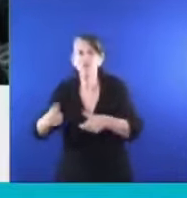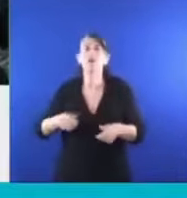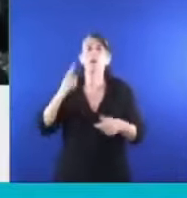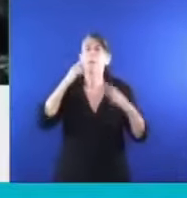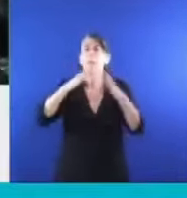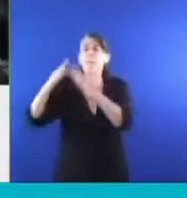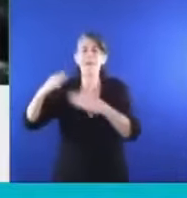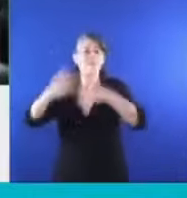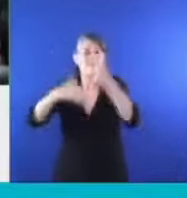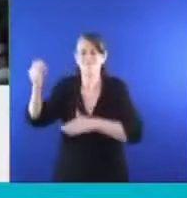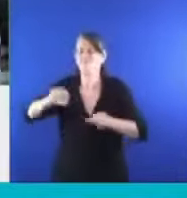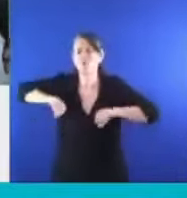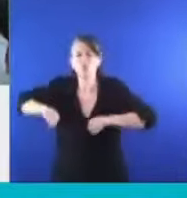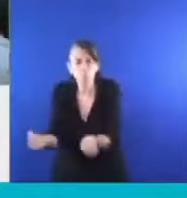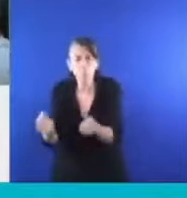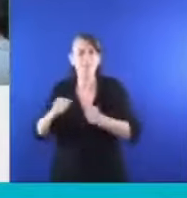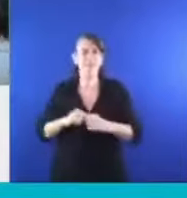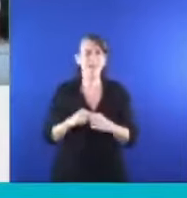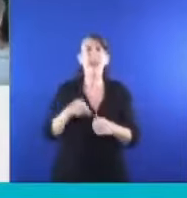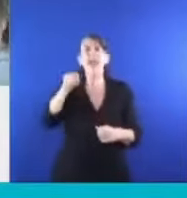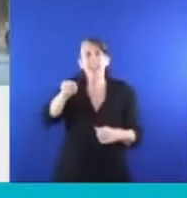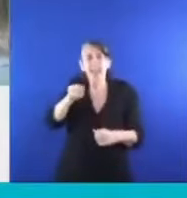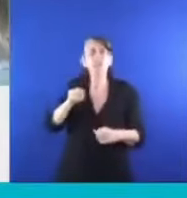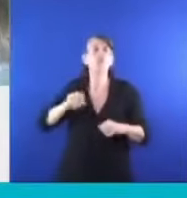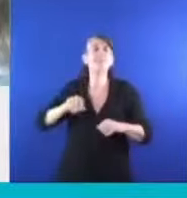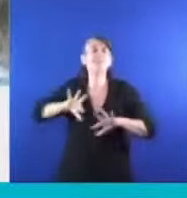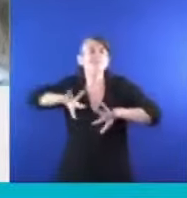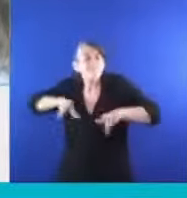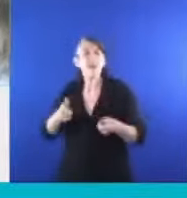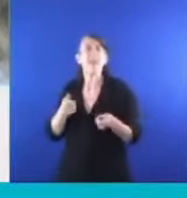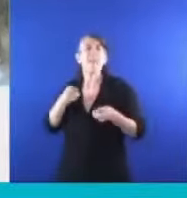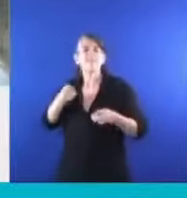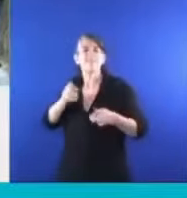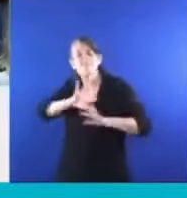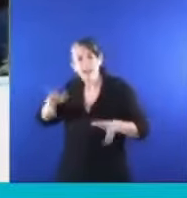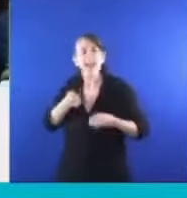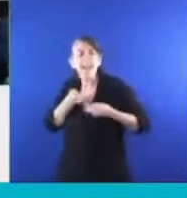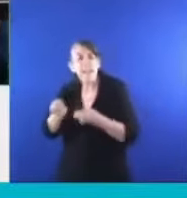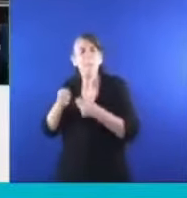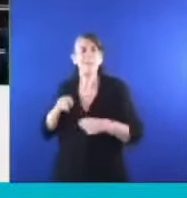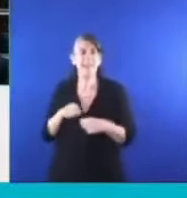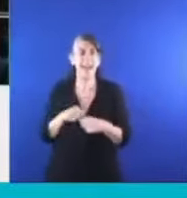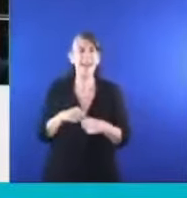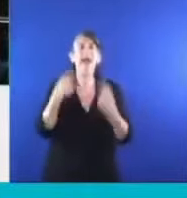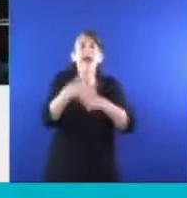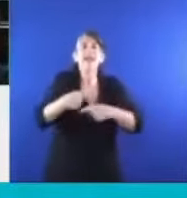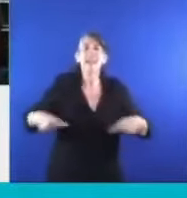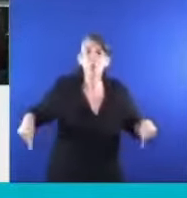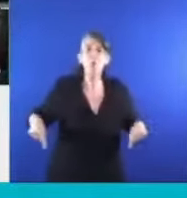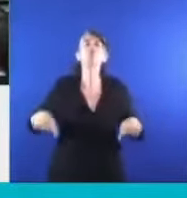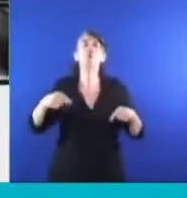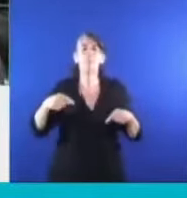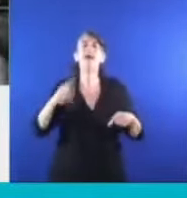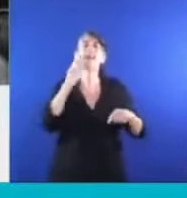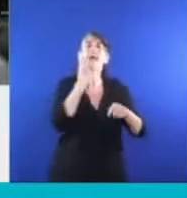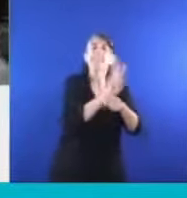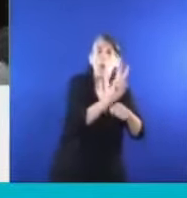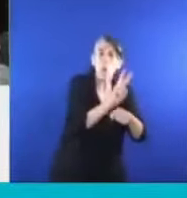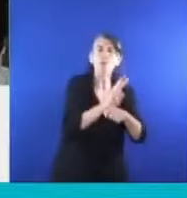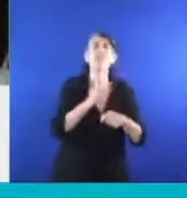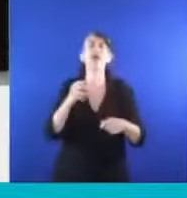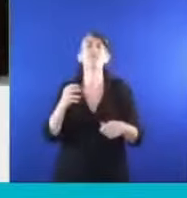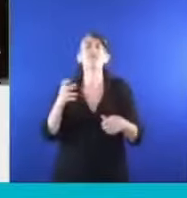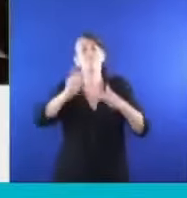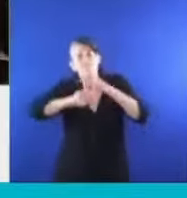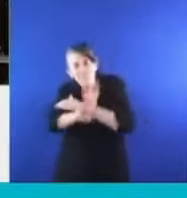ruta. Criminal es interrumpir de un día para el otro la transferencia de recursos que son para la seguridad, la salud, el transporte y